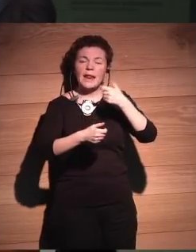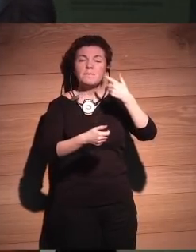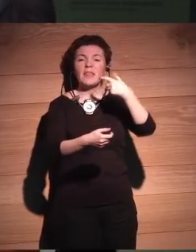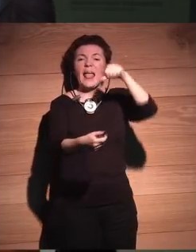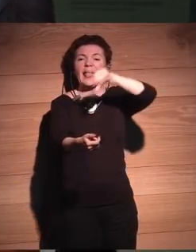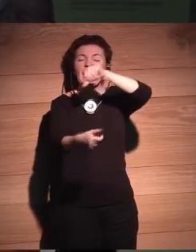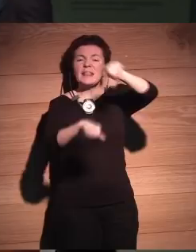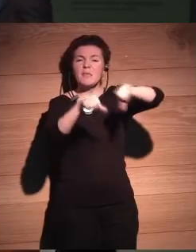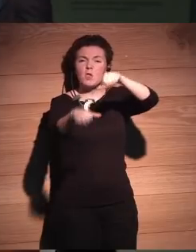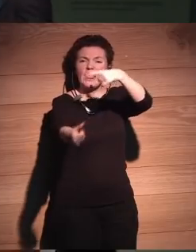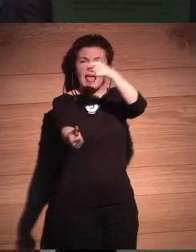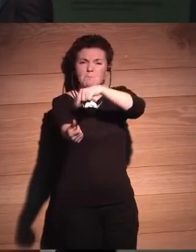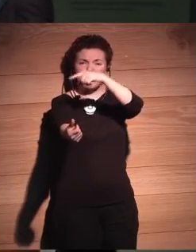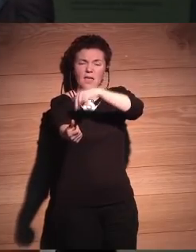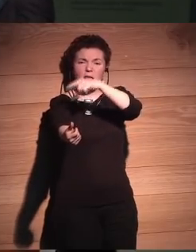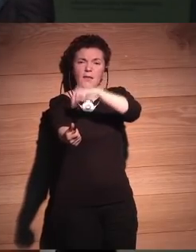quimioterapia, y la